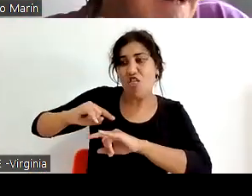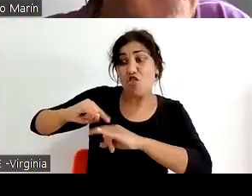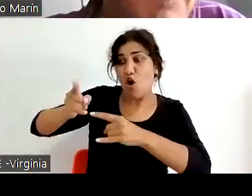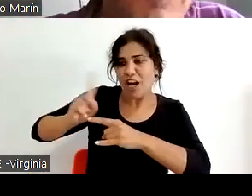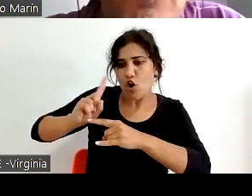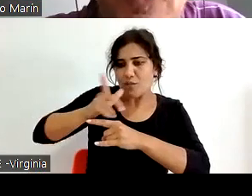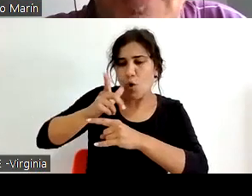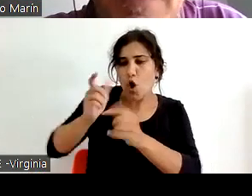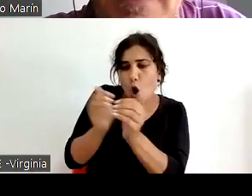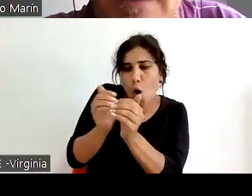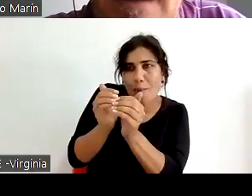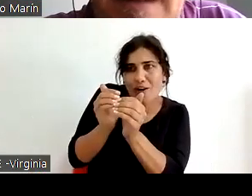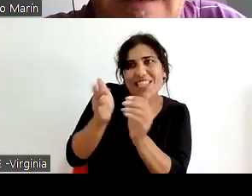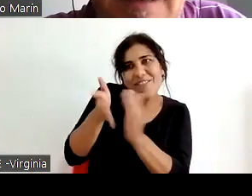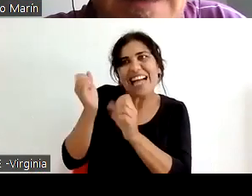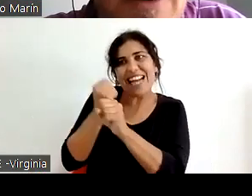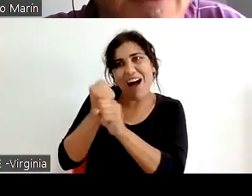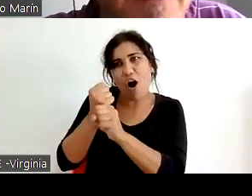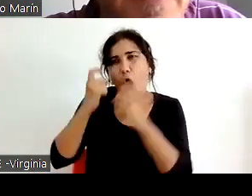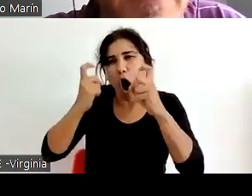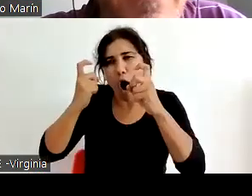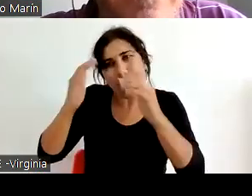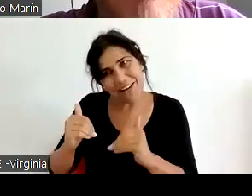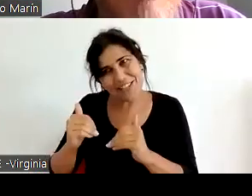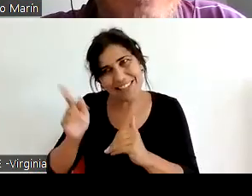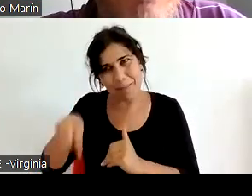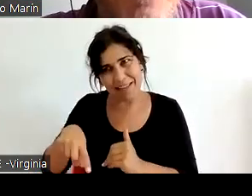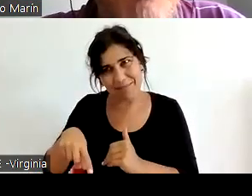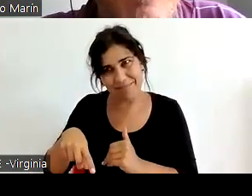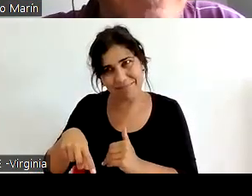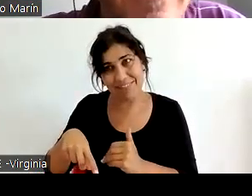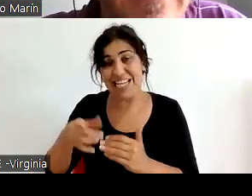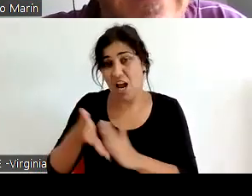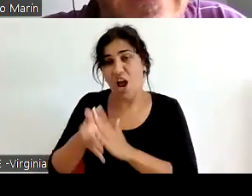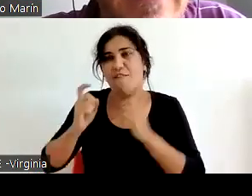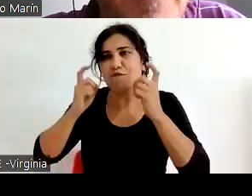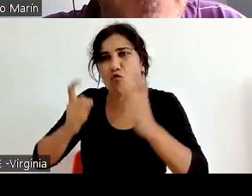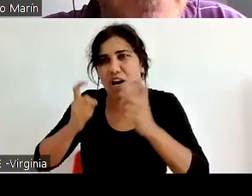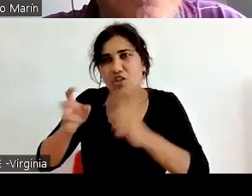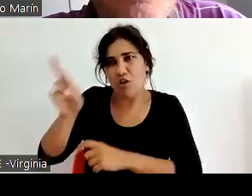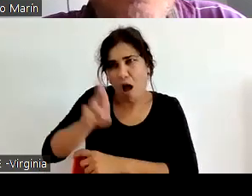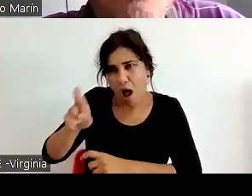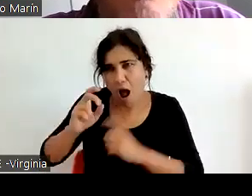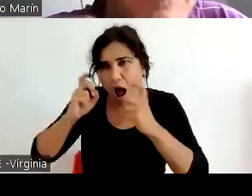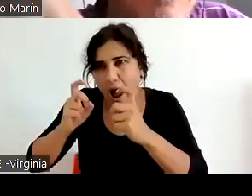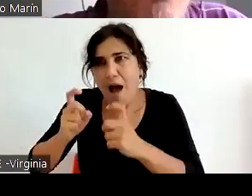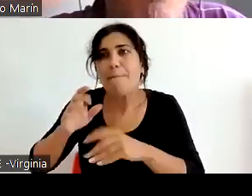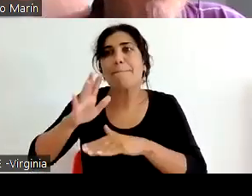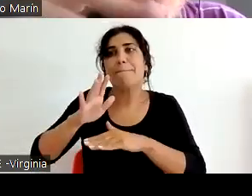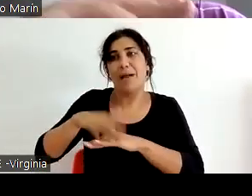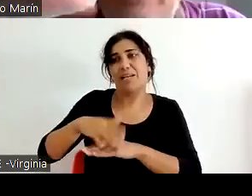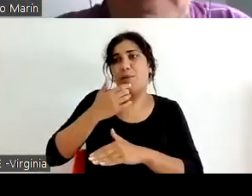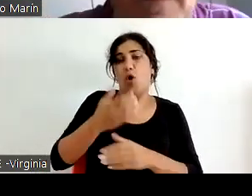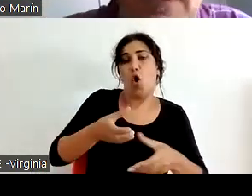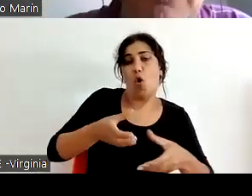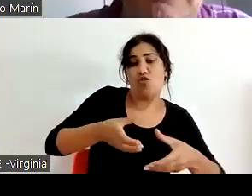parece que cada vez más estudios van en ese sentido, es decir, refuerzan más la presencia de un desayuno a media